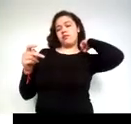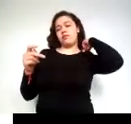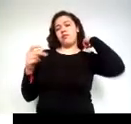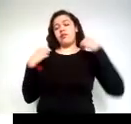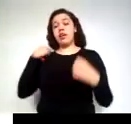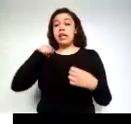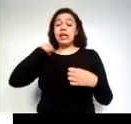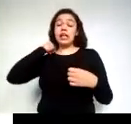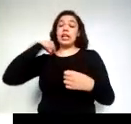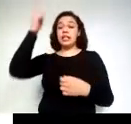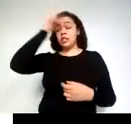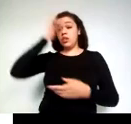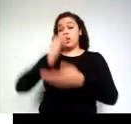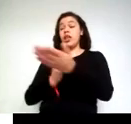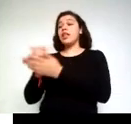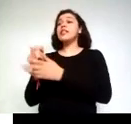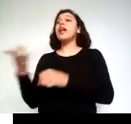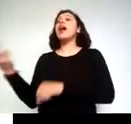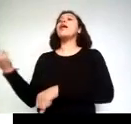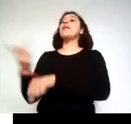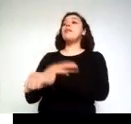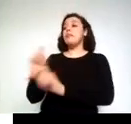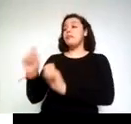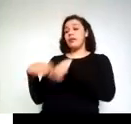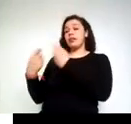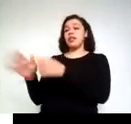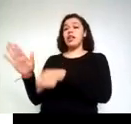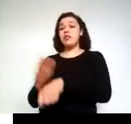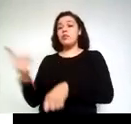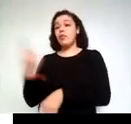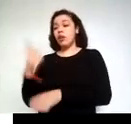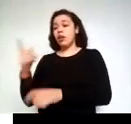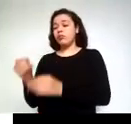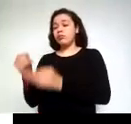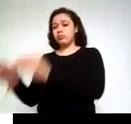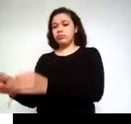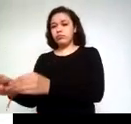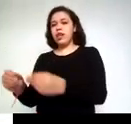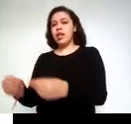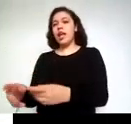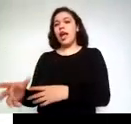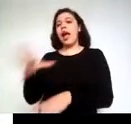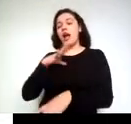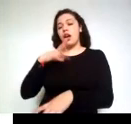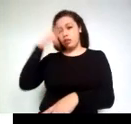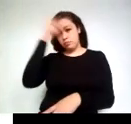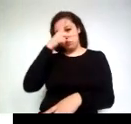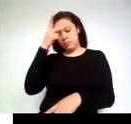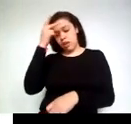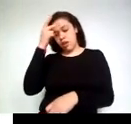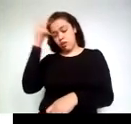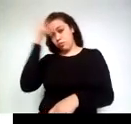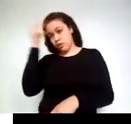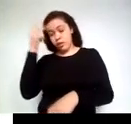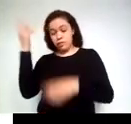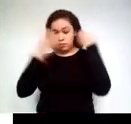dictaminar qué es lo que le sucede a la persona y por qué causa, y determinará si se le debe aplicar exámenes médicos o psicológicos o no,